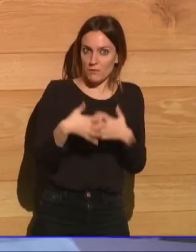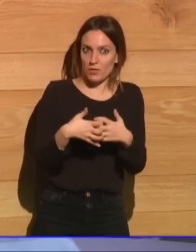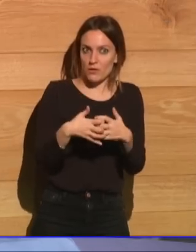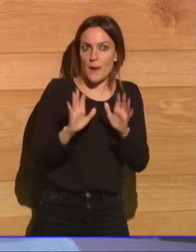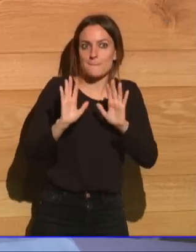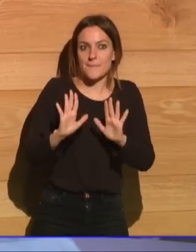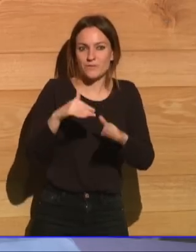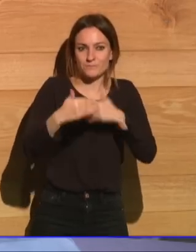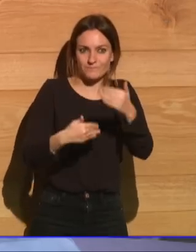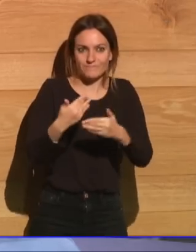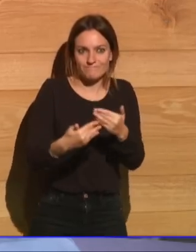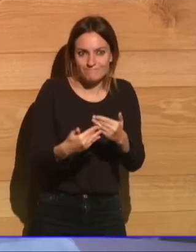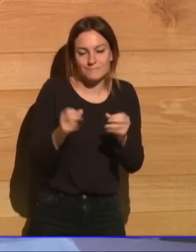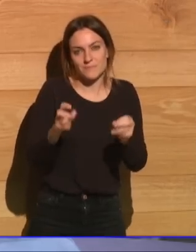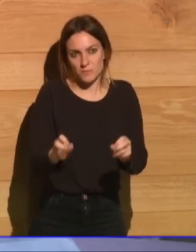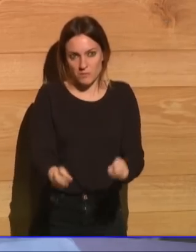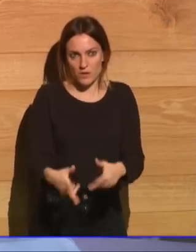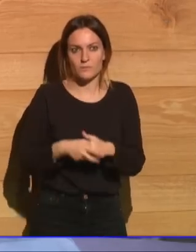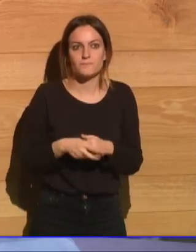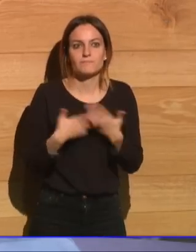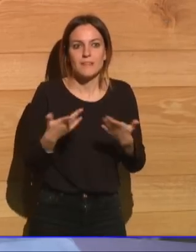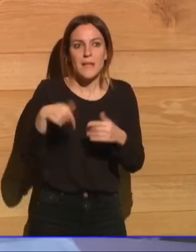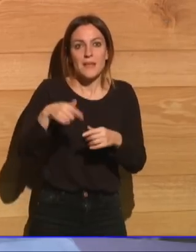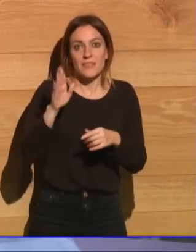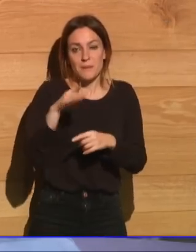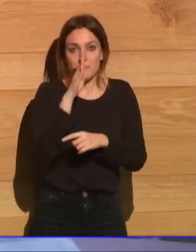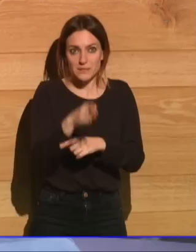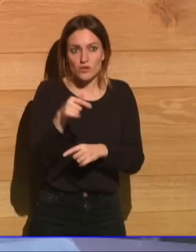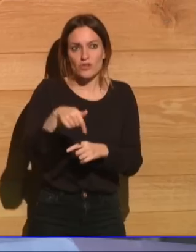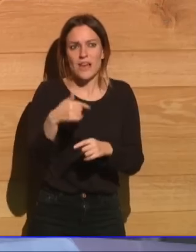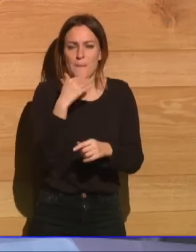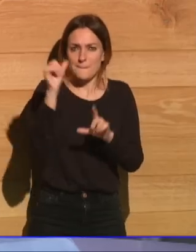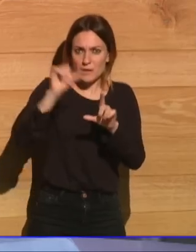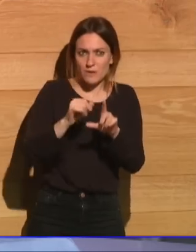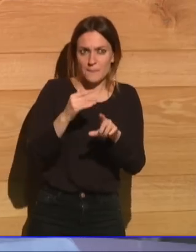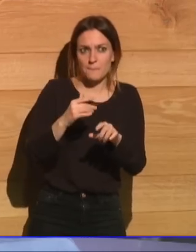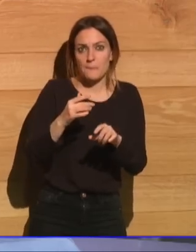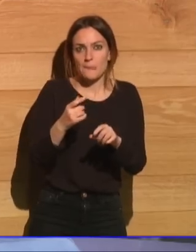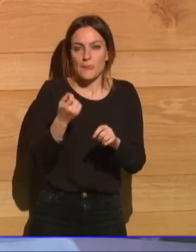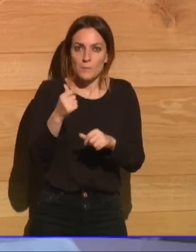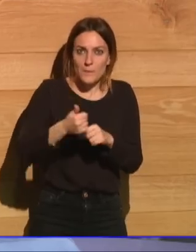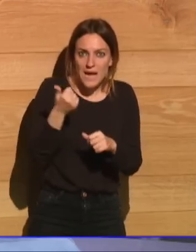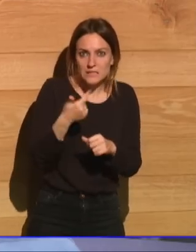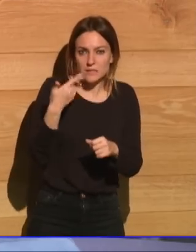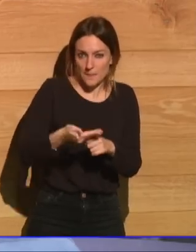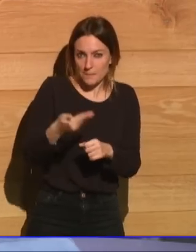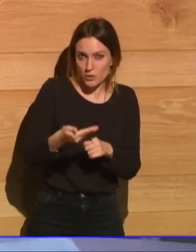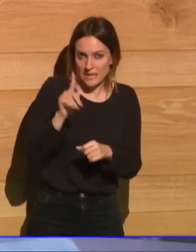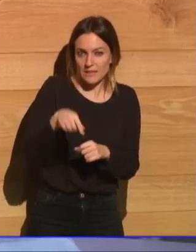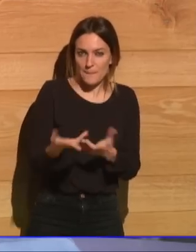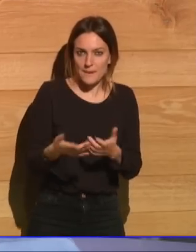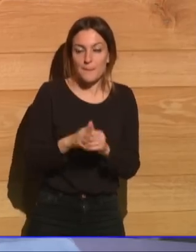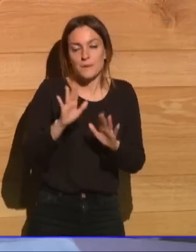Roland Joffe hizo, que es Los gritos del silencio, También, La sí. misión, que es como una película más... Yo sí. En fin, con más peso en ese sentido. Pero Parker lo ha